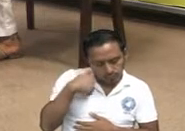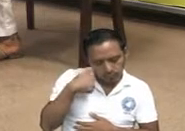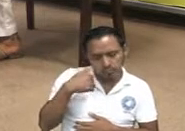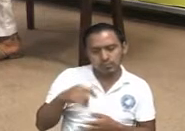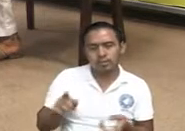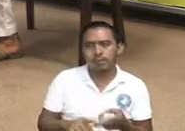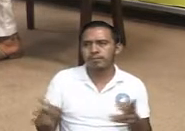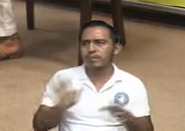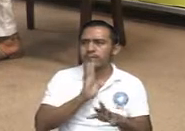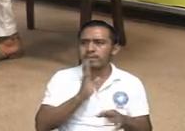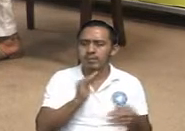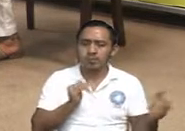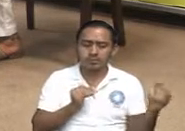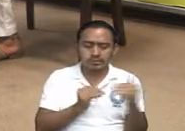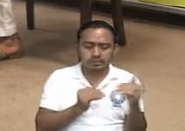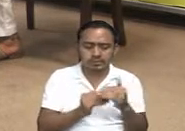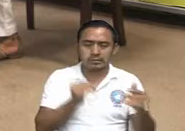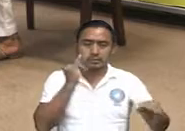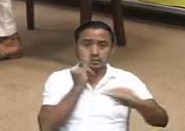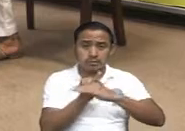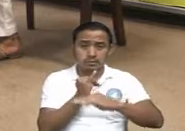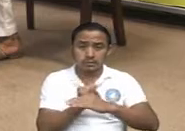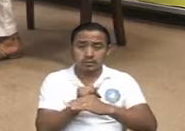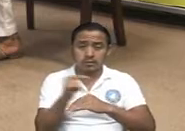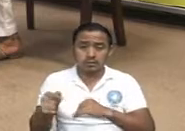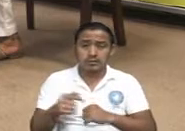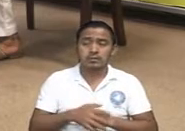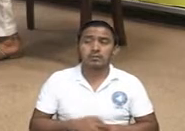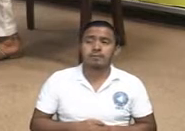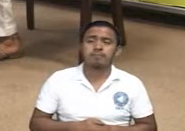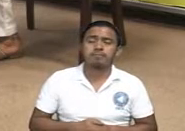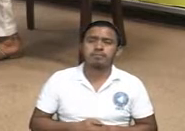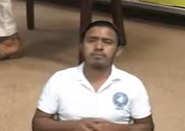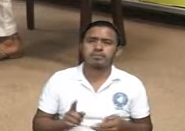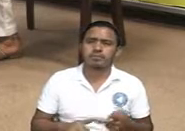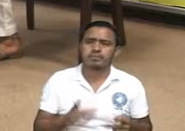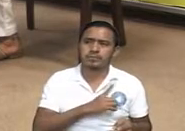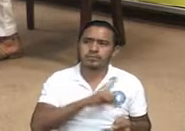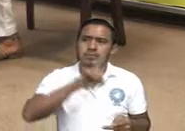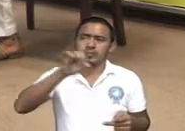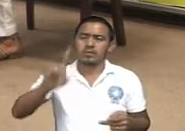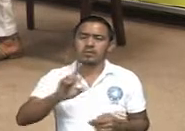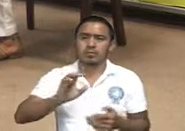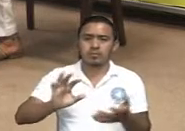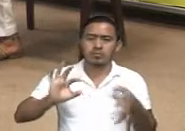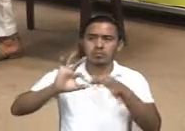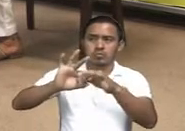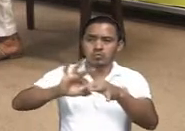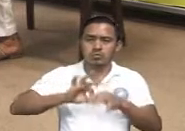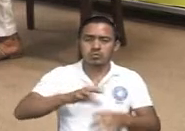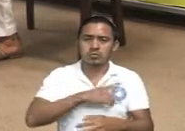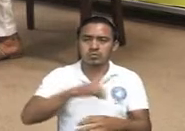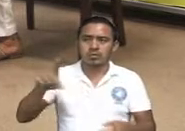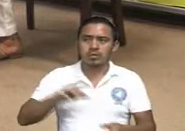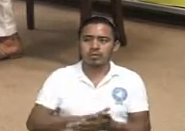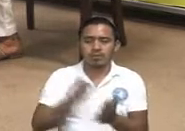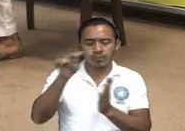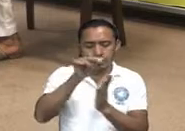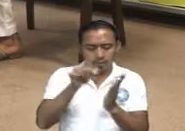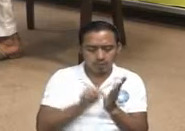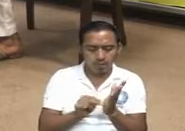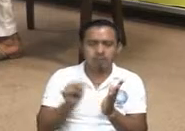espiritual, el acercarnos a una iglesia, el acercarnos a Dios, a estar en comunión con Dios, por ejemplo,